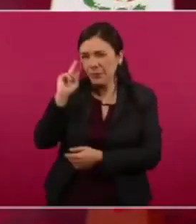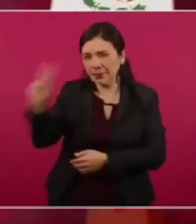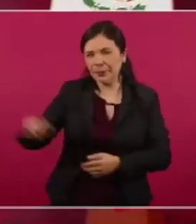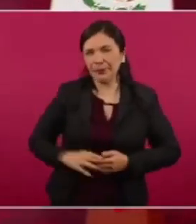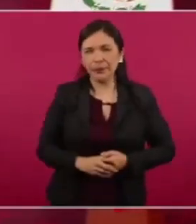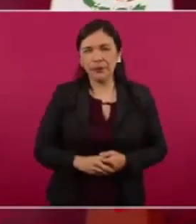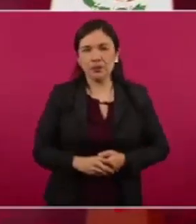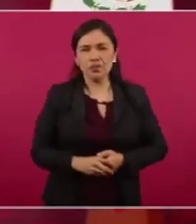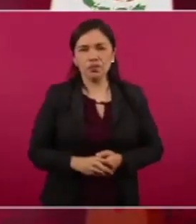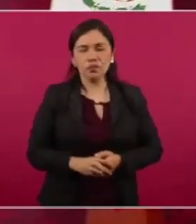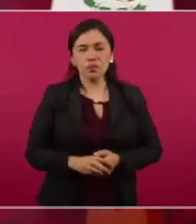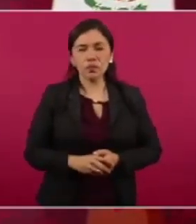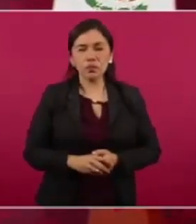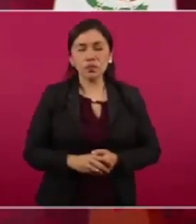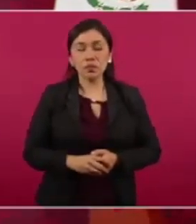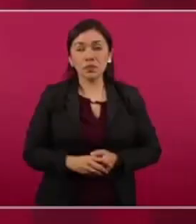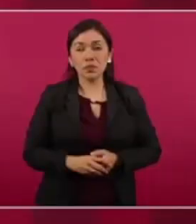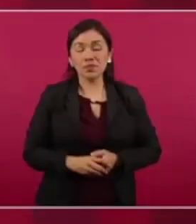Nuestro peso